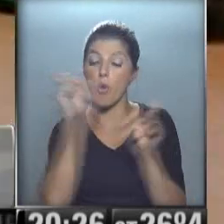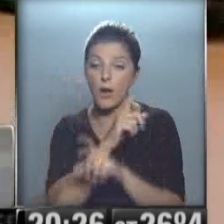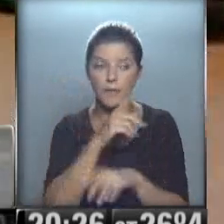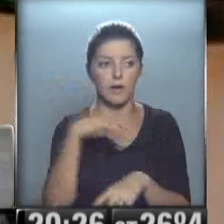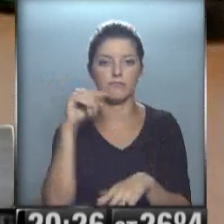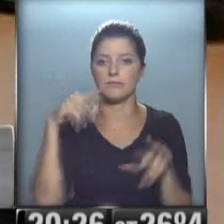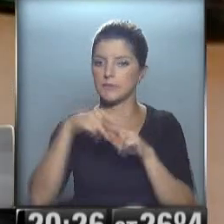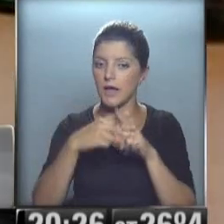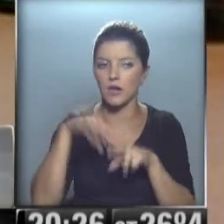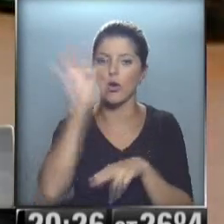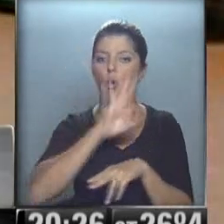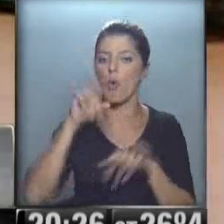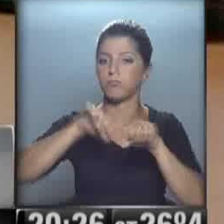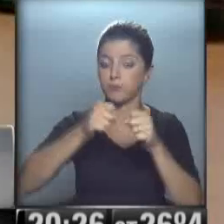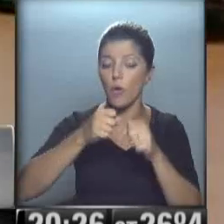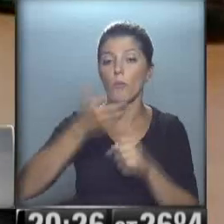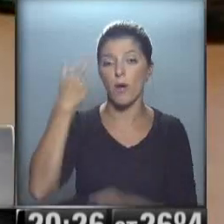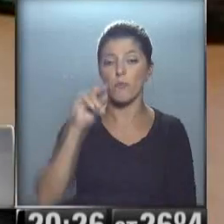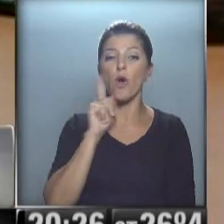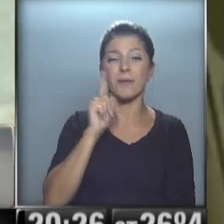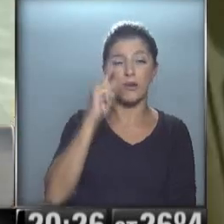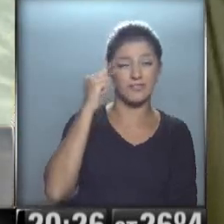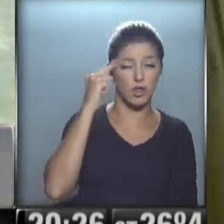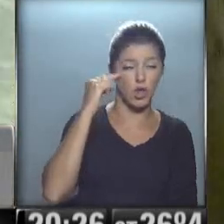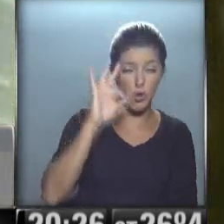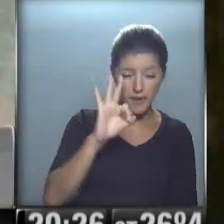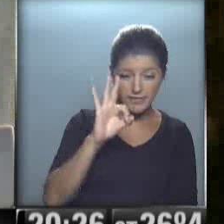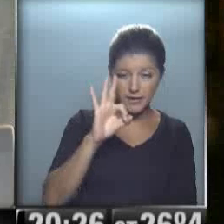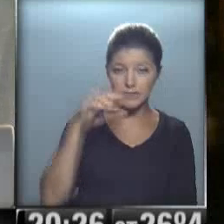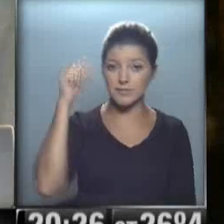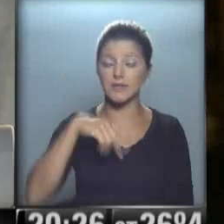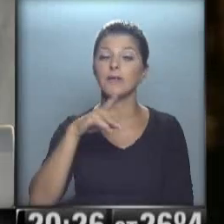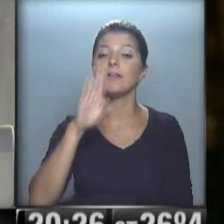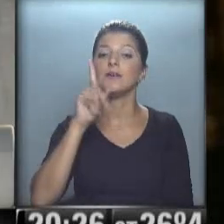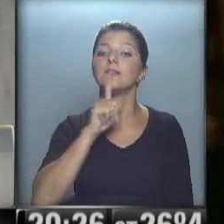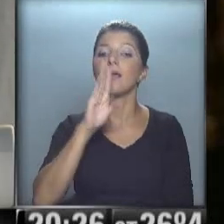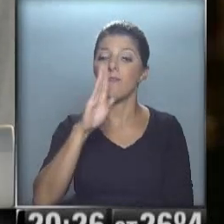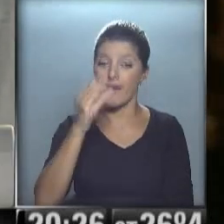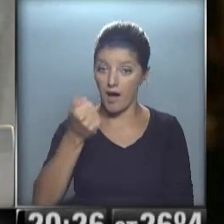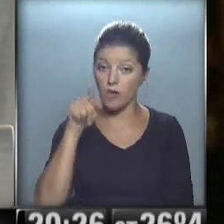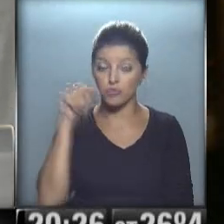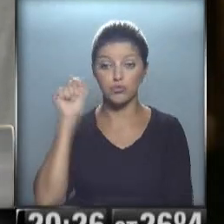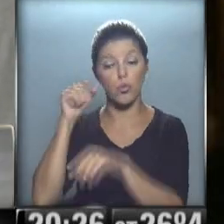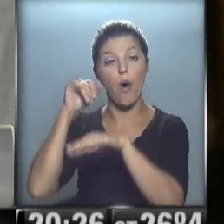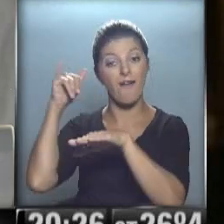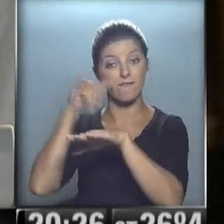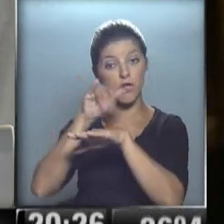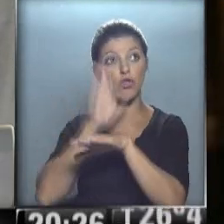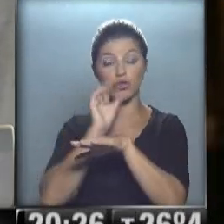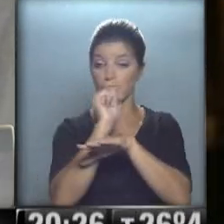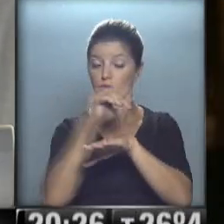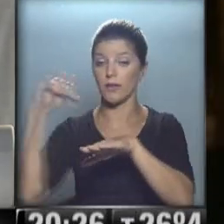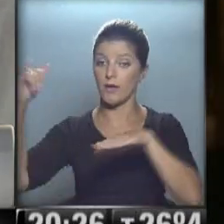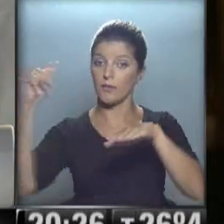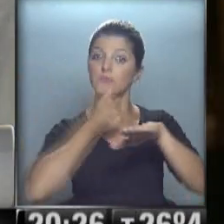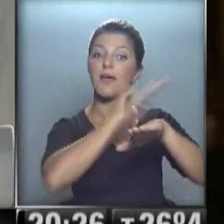ejemplo, a finales de la década del 90, con un avión de TWA, una empresa norteamericana, que el avión cruzando el